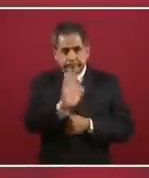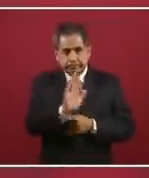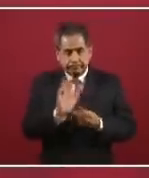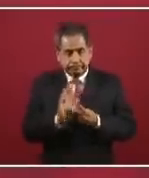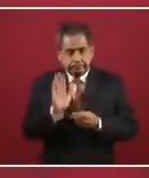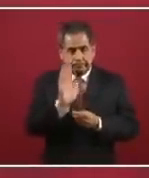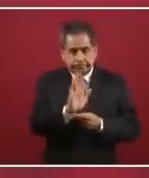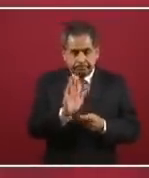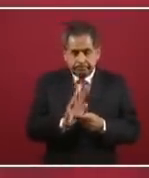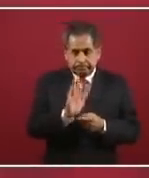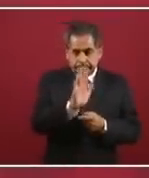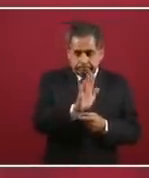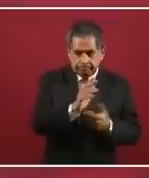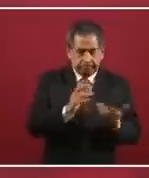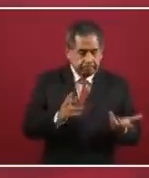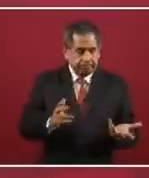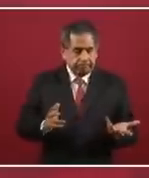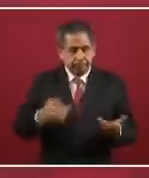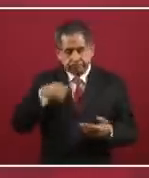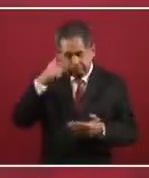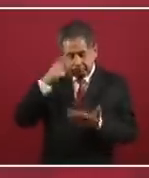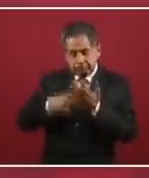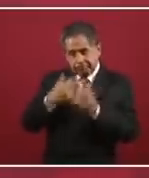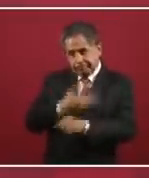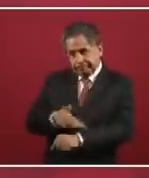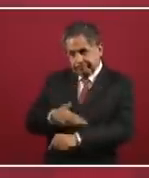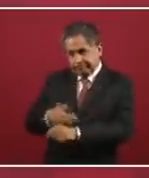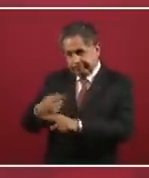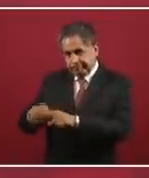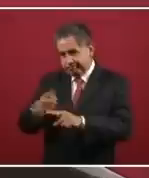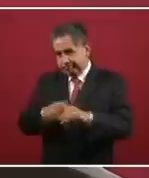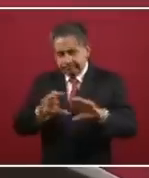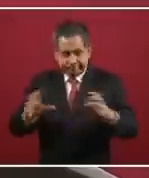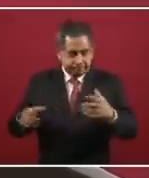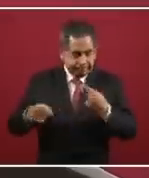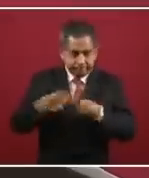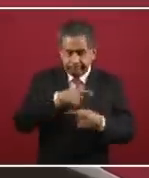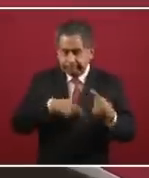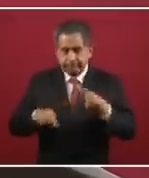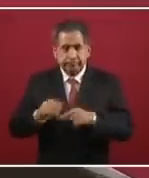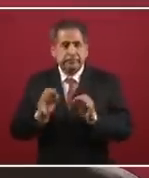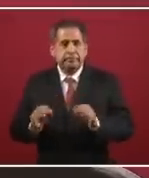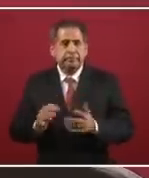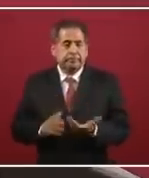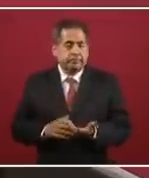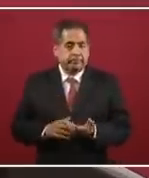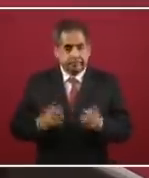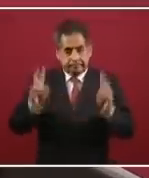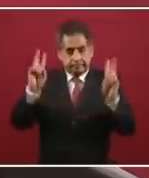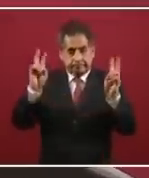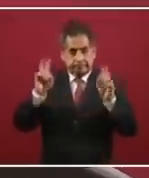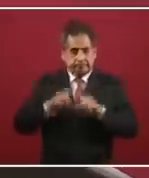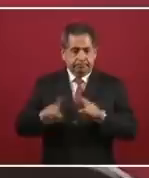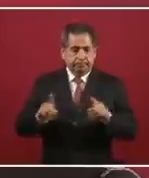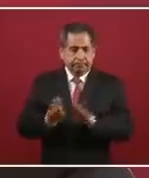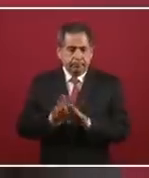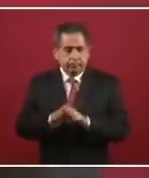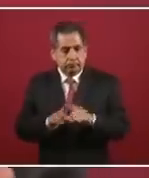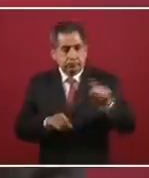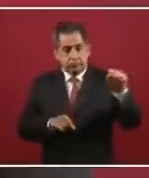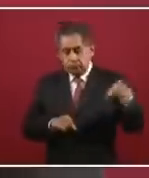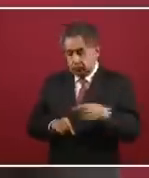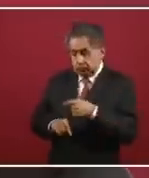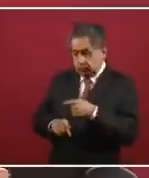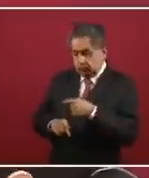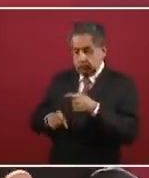que con diversas medidas combinadas, porque también tienen que ser combinadas, porque un tema es cómo salen y otro tema es